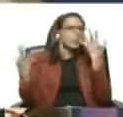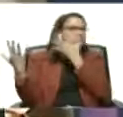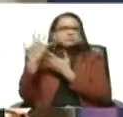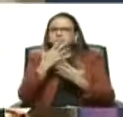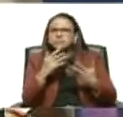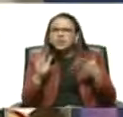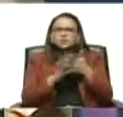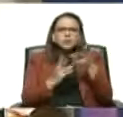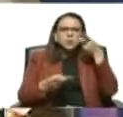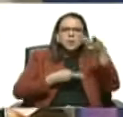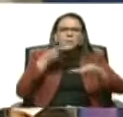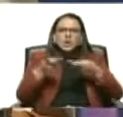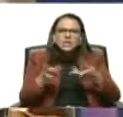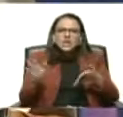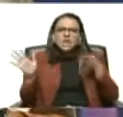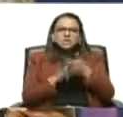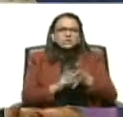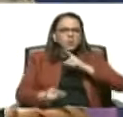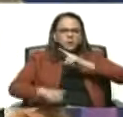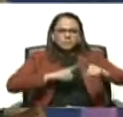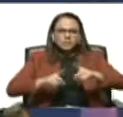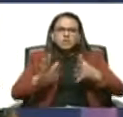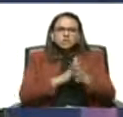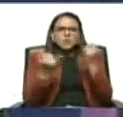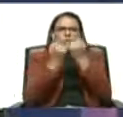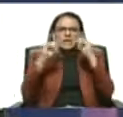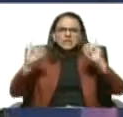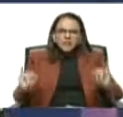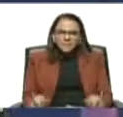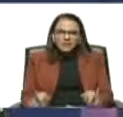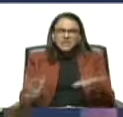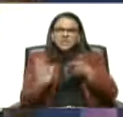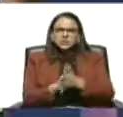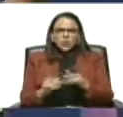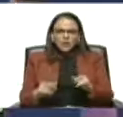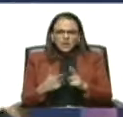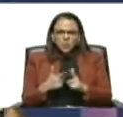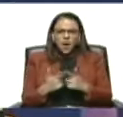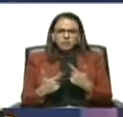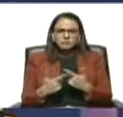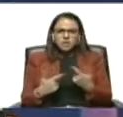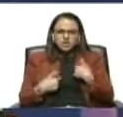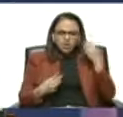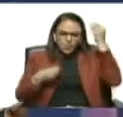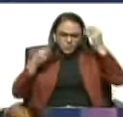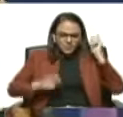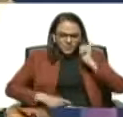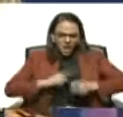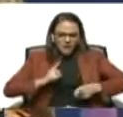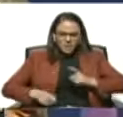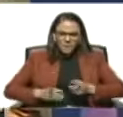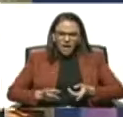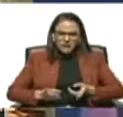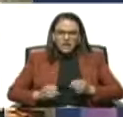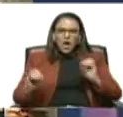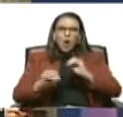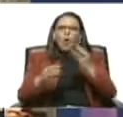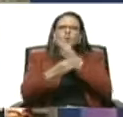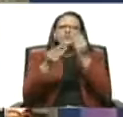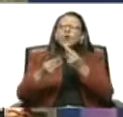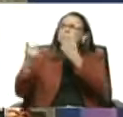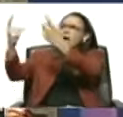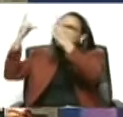político de soberanía, de independencia, de autodeterminación, que tiene que ver también con un modelo social